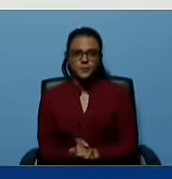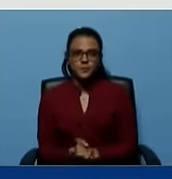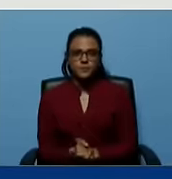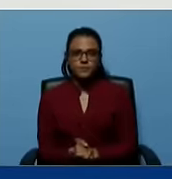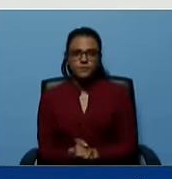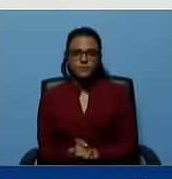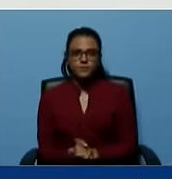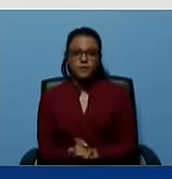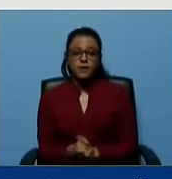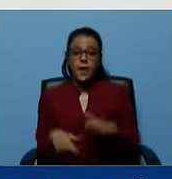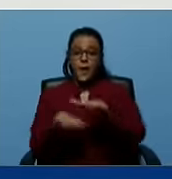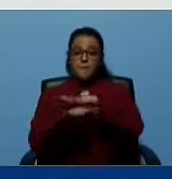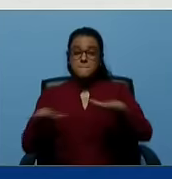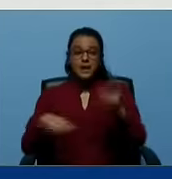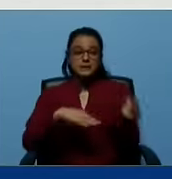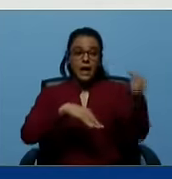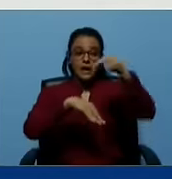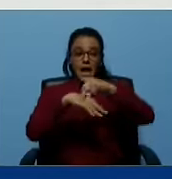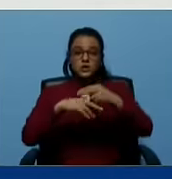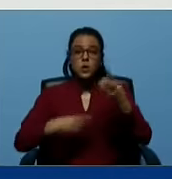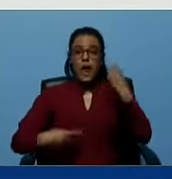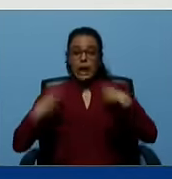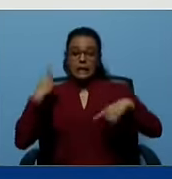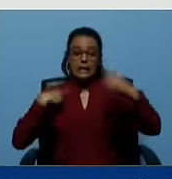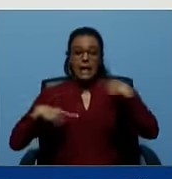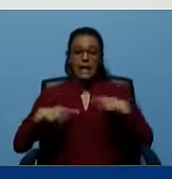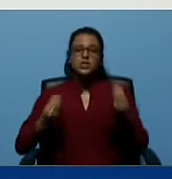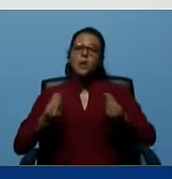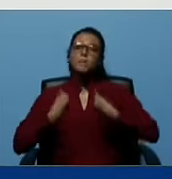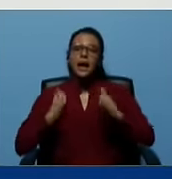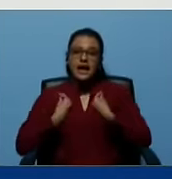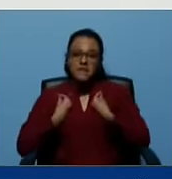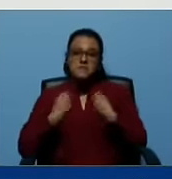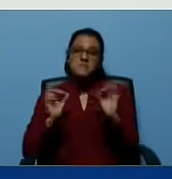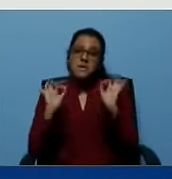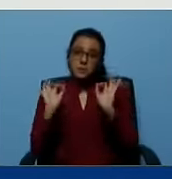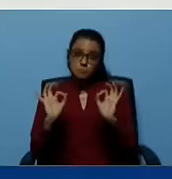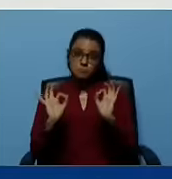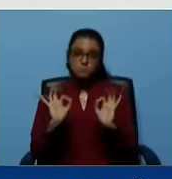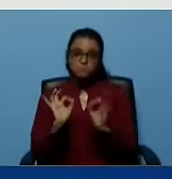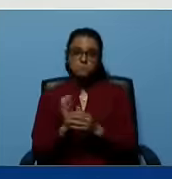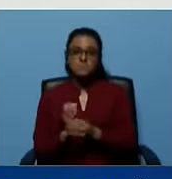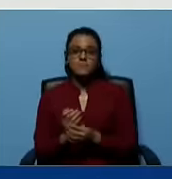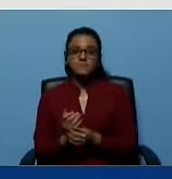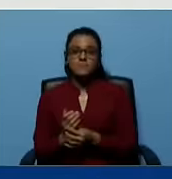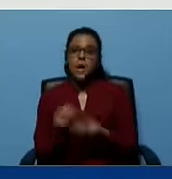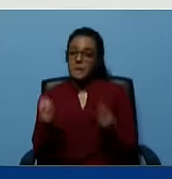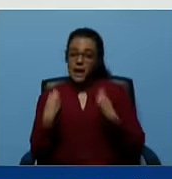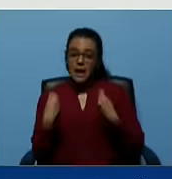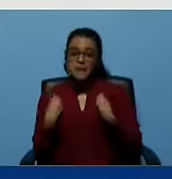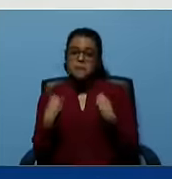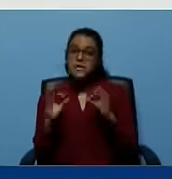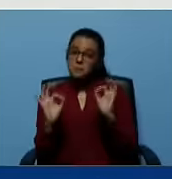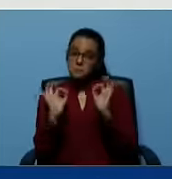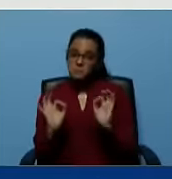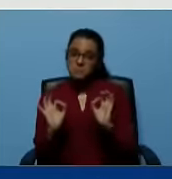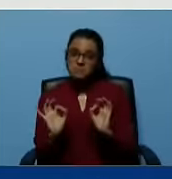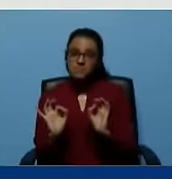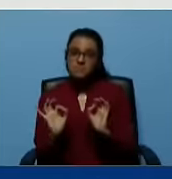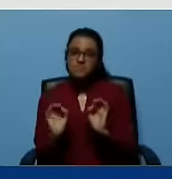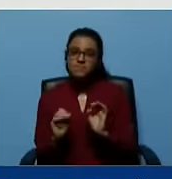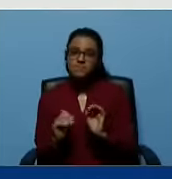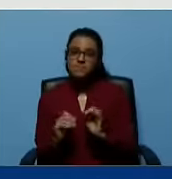la Mesa Nacional de Recreación para el Vivir Viviendo, para el Vivir Viviendo,